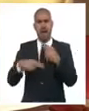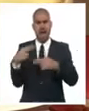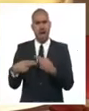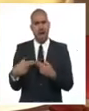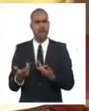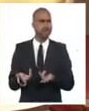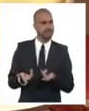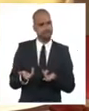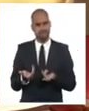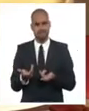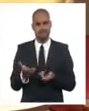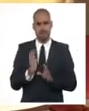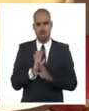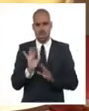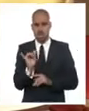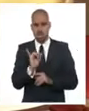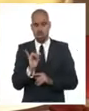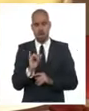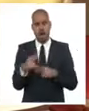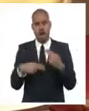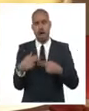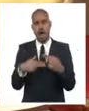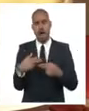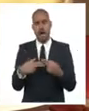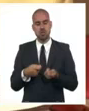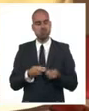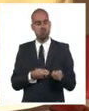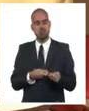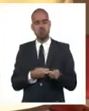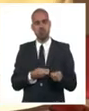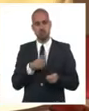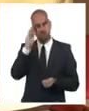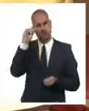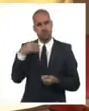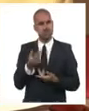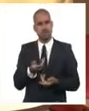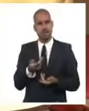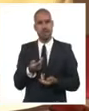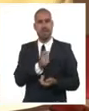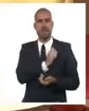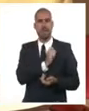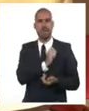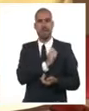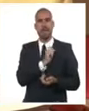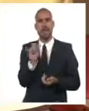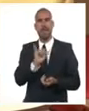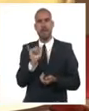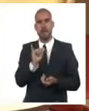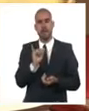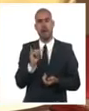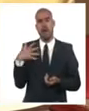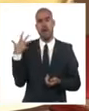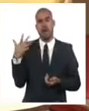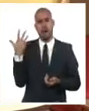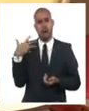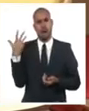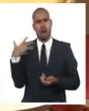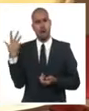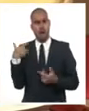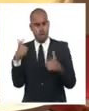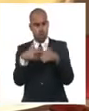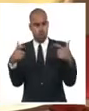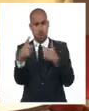gestiones y han ejercido brutales presiones para desmovilizar los justos y firmes reclamos de la mayoría de los